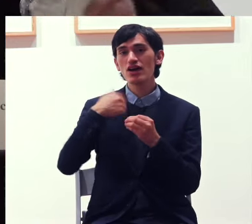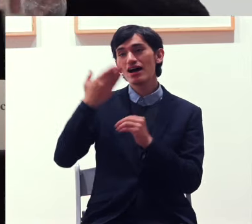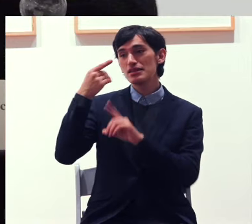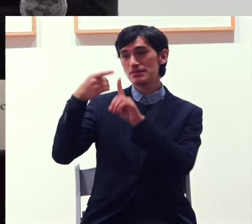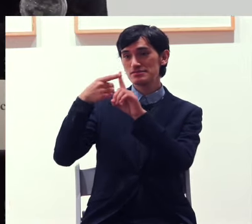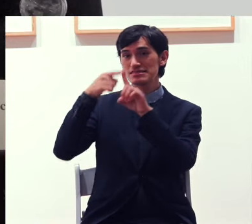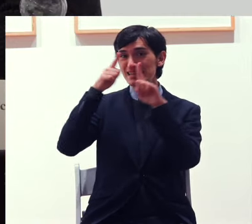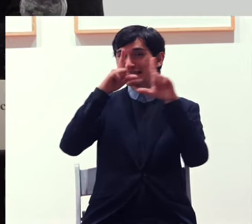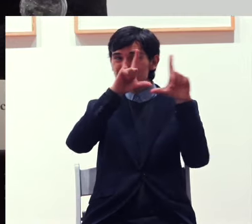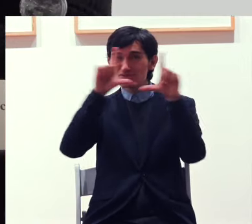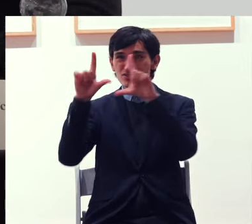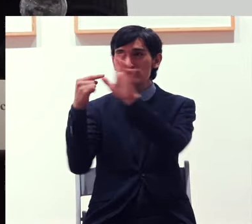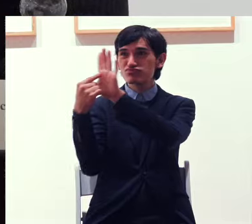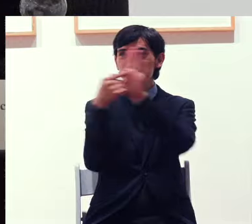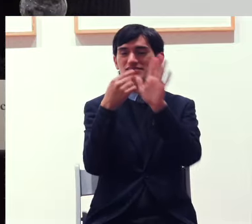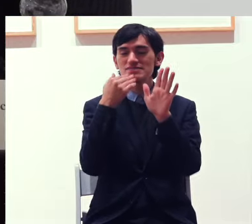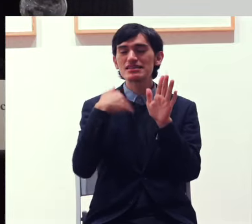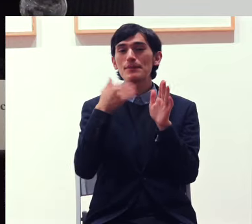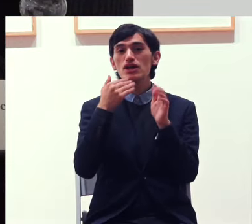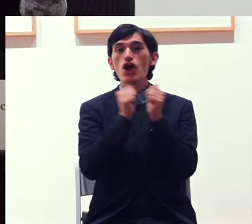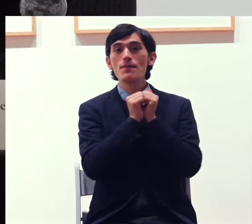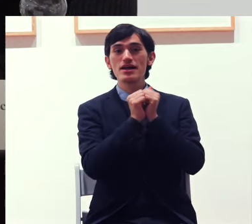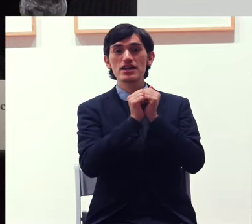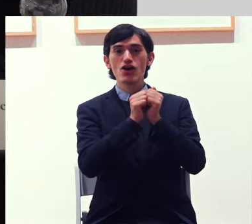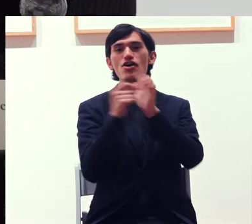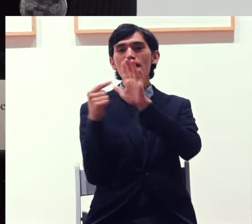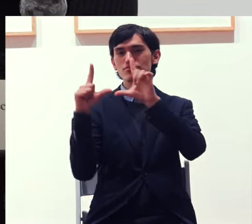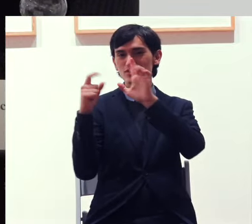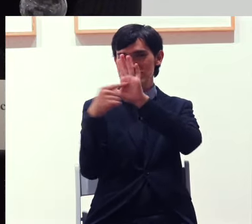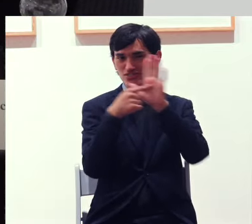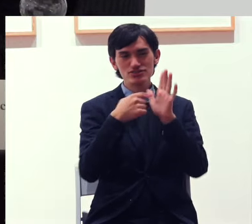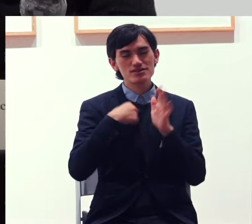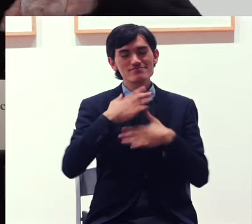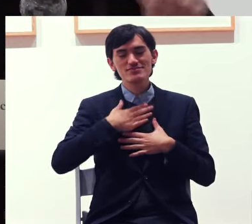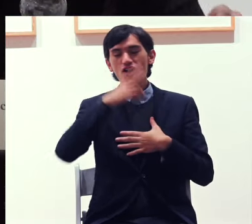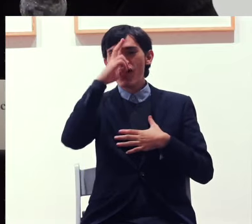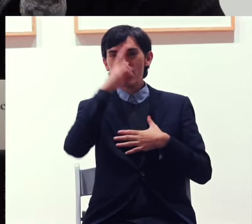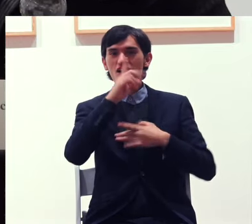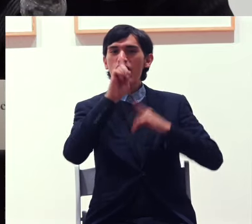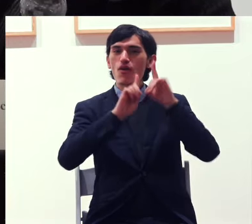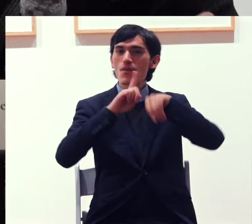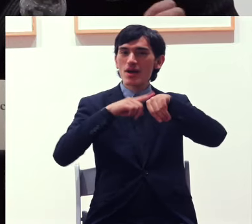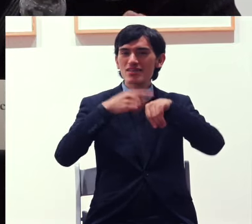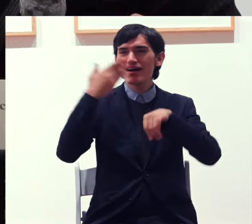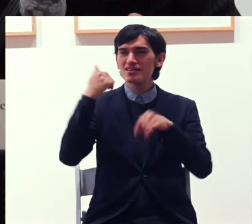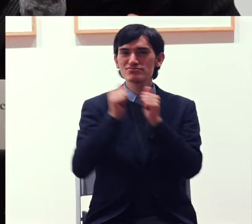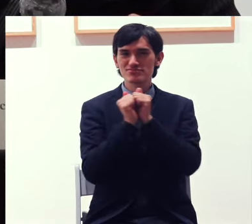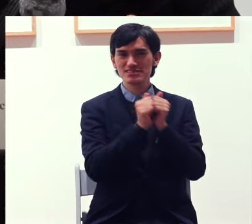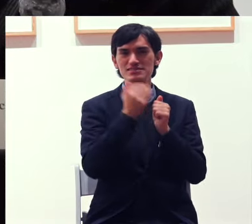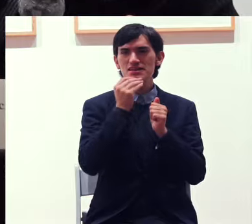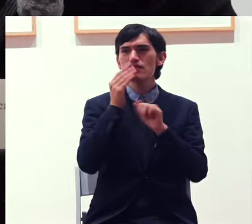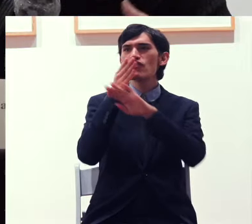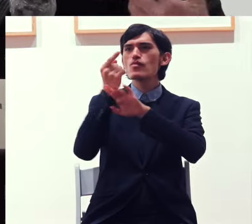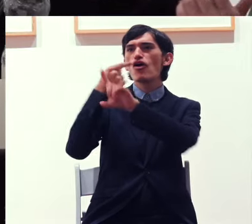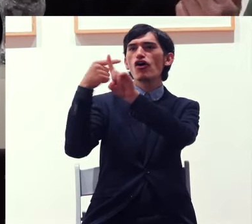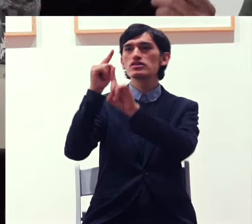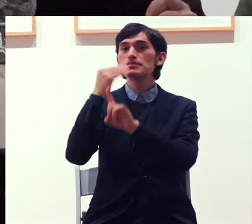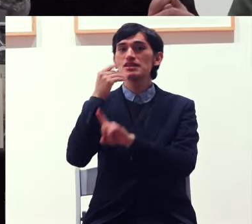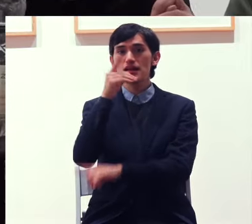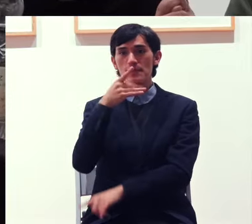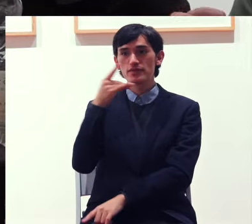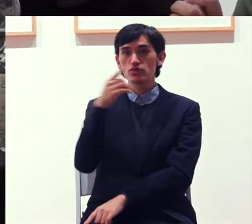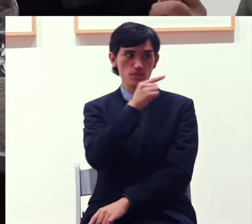No. Bueno, también participé de esa exposición y fuimos compañeros de exposición. Tuve el honor de estar con él en algún momento, y al igual